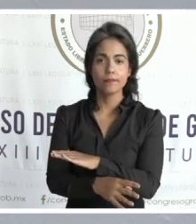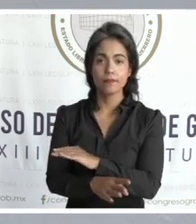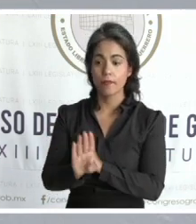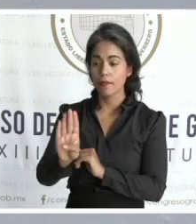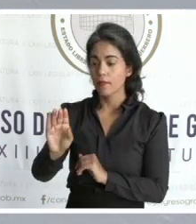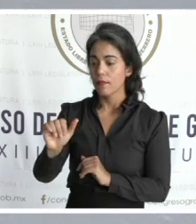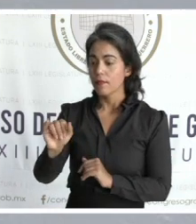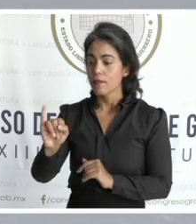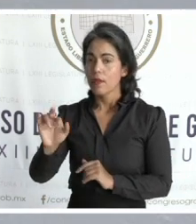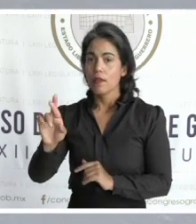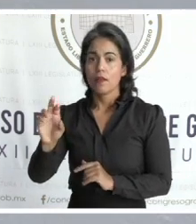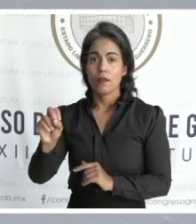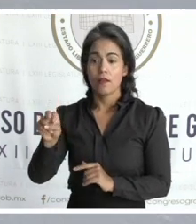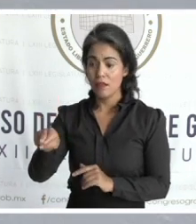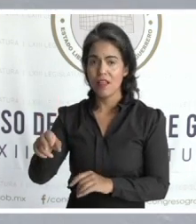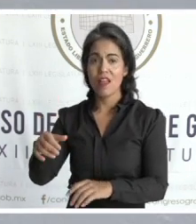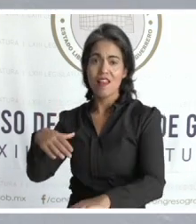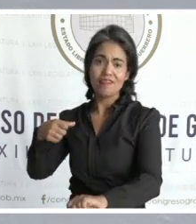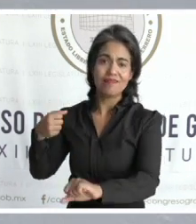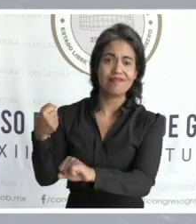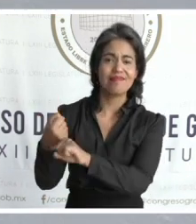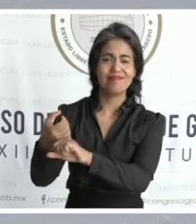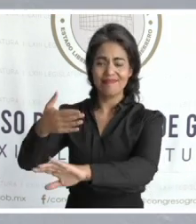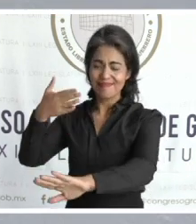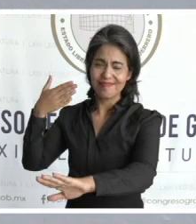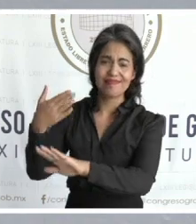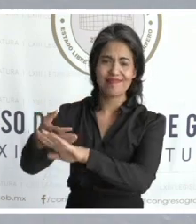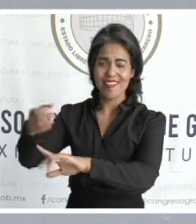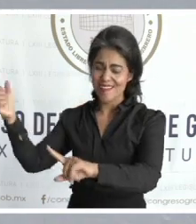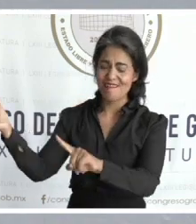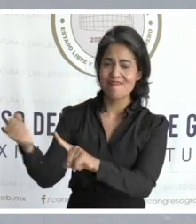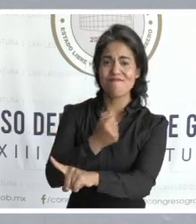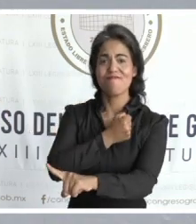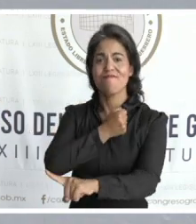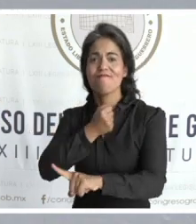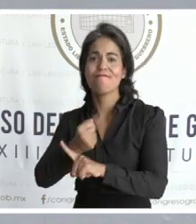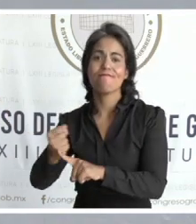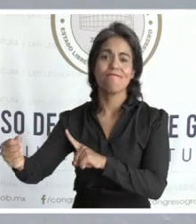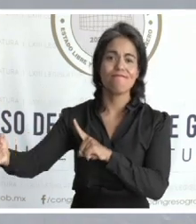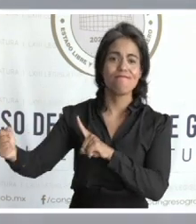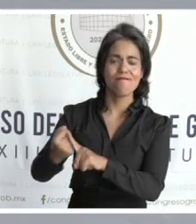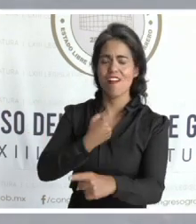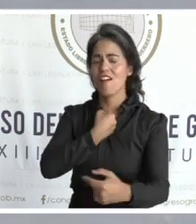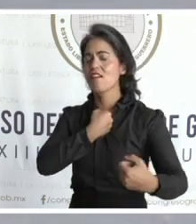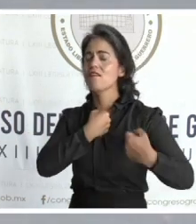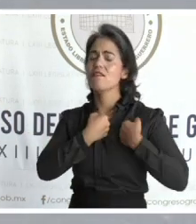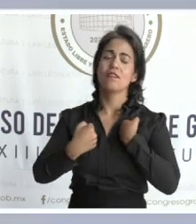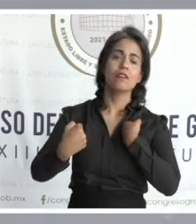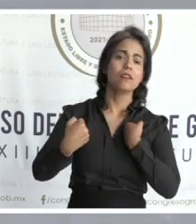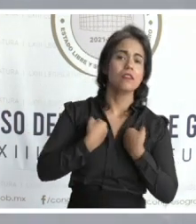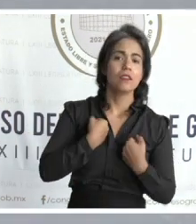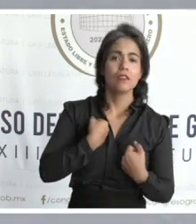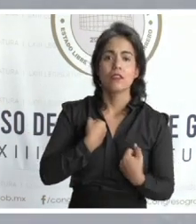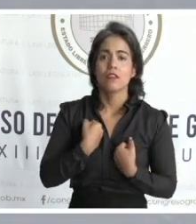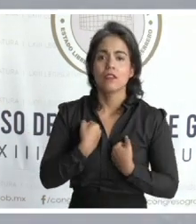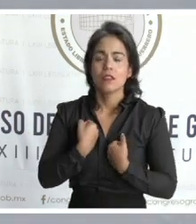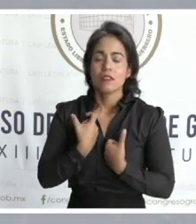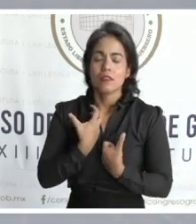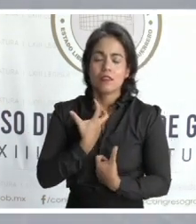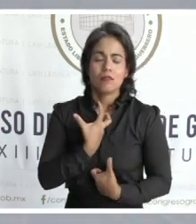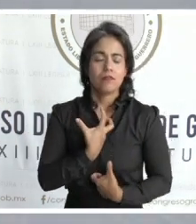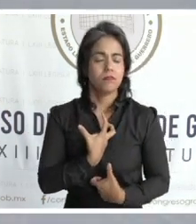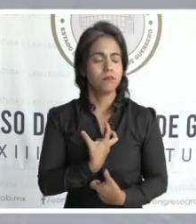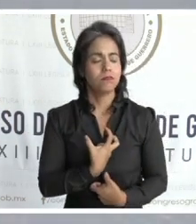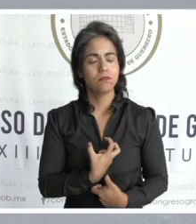golpeado, dejó un paso o dejó a su paso un dolor